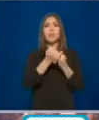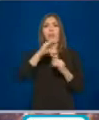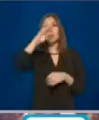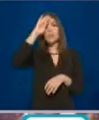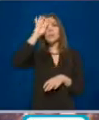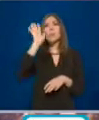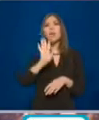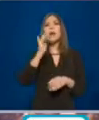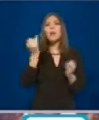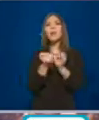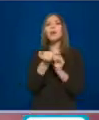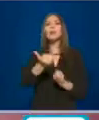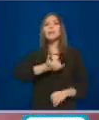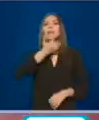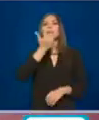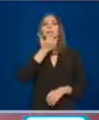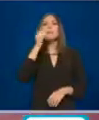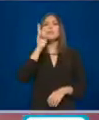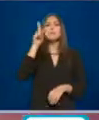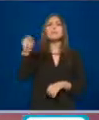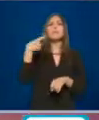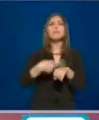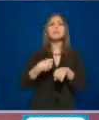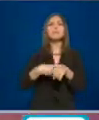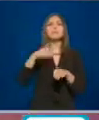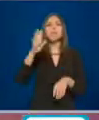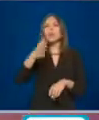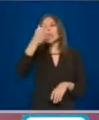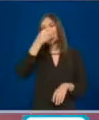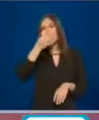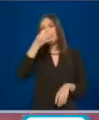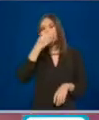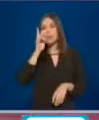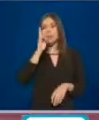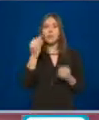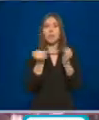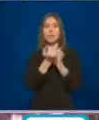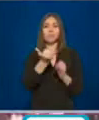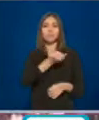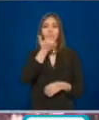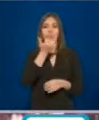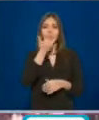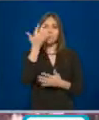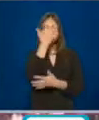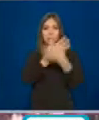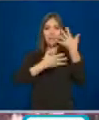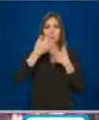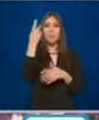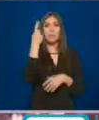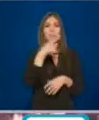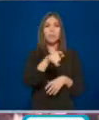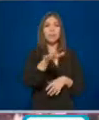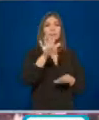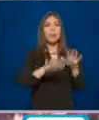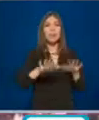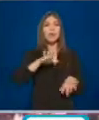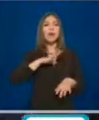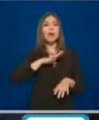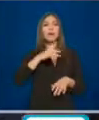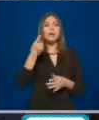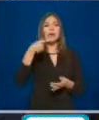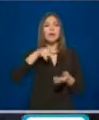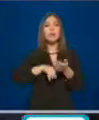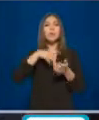por ejemplo, ¿no? En la mayor parte de los casos. Y un 10% de los casos puede tener complicaciones y lesiones, por ejemplo, en la